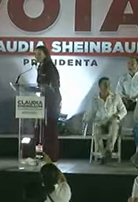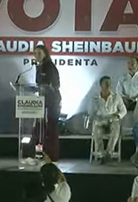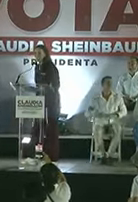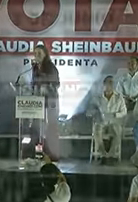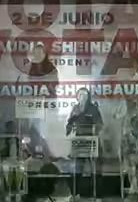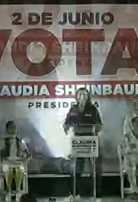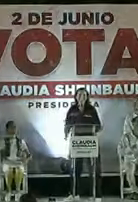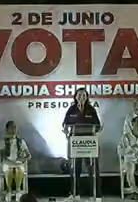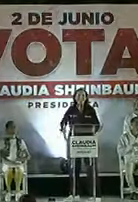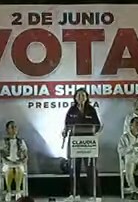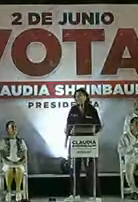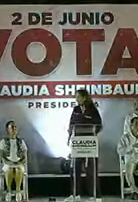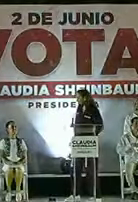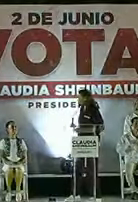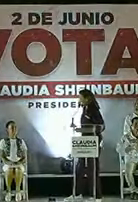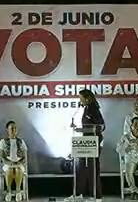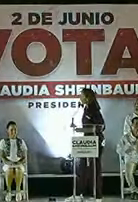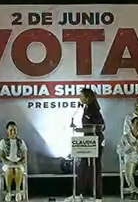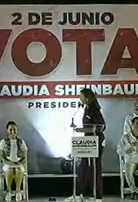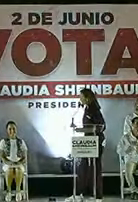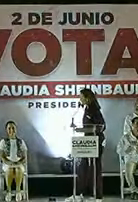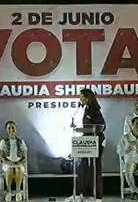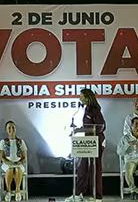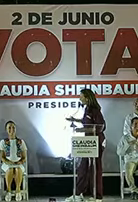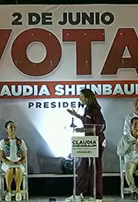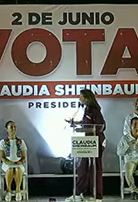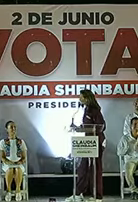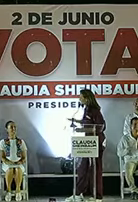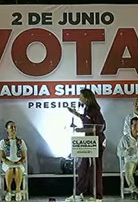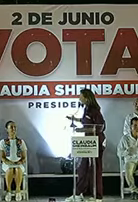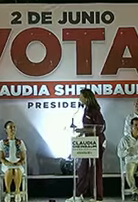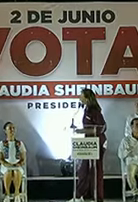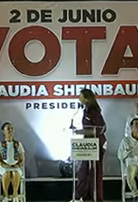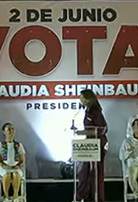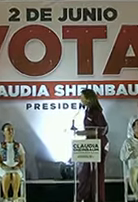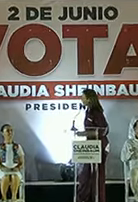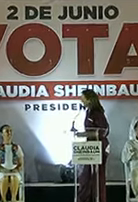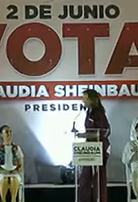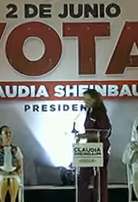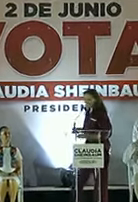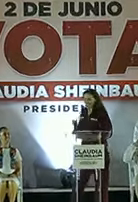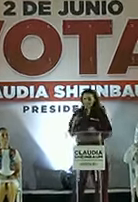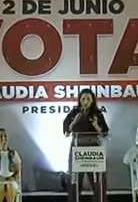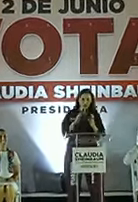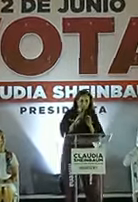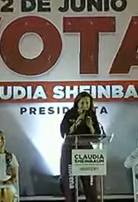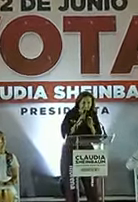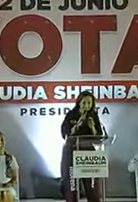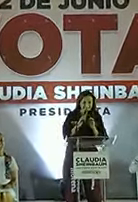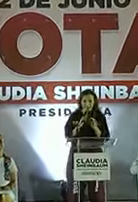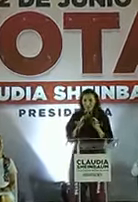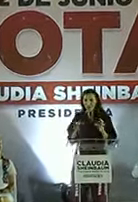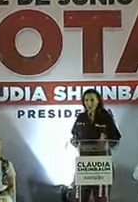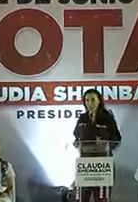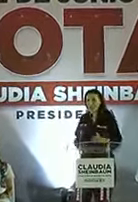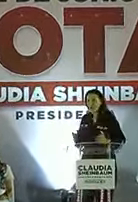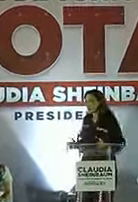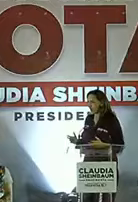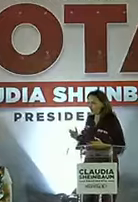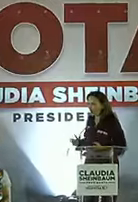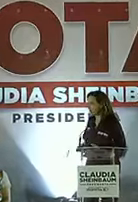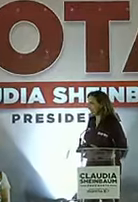próxima presidenta de México Claudia shb doctora un honor estar de nuevo aquí con usted y bueno y por el